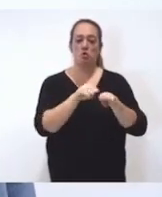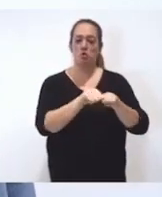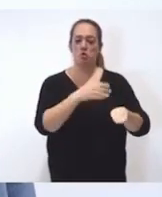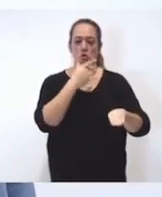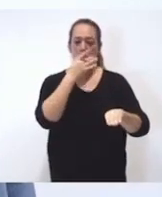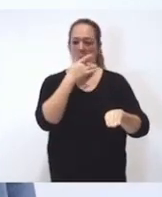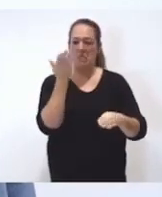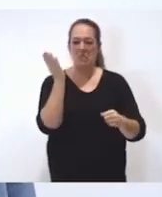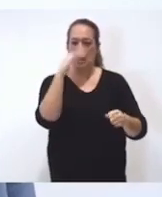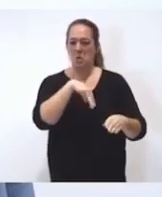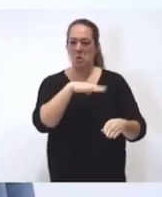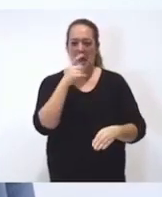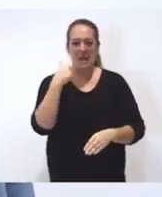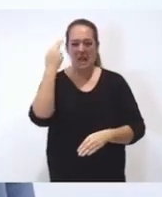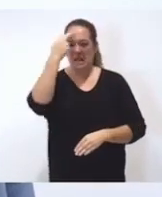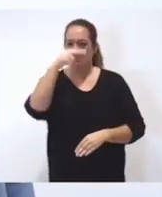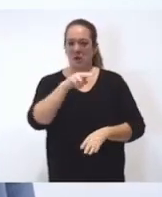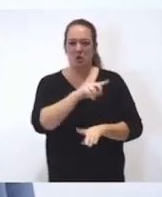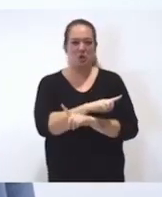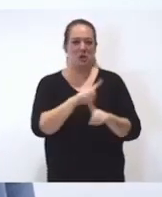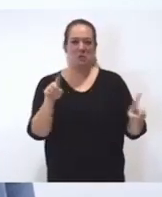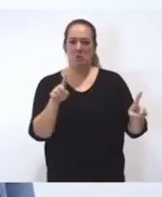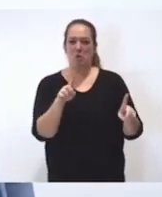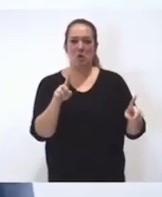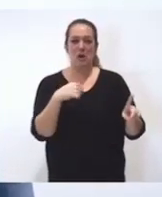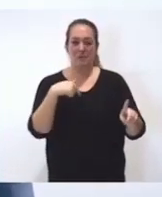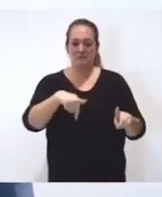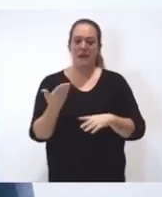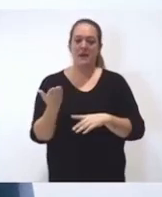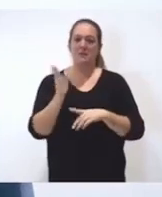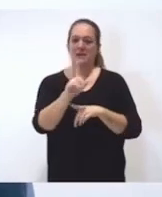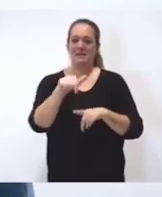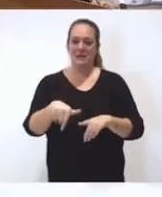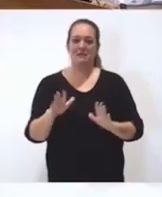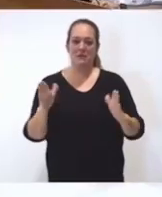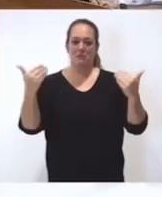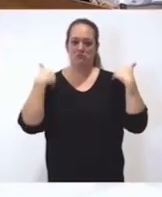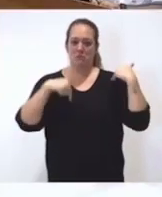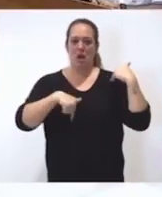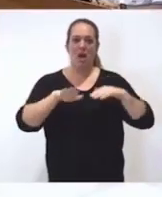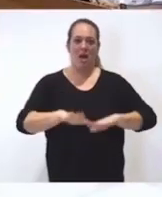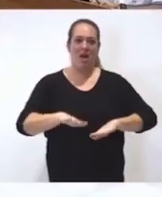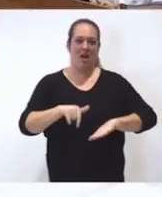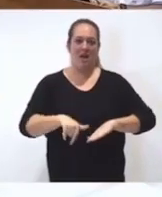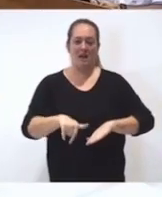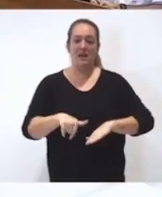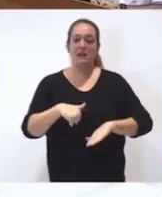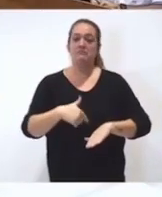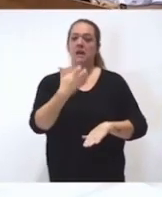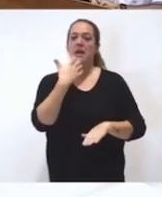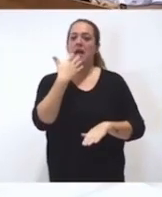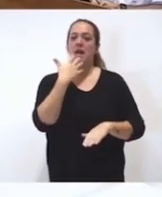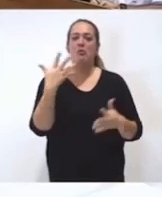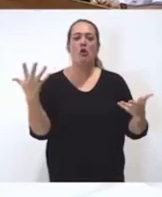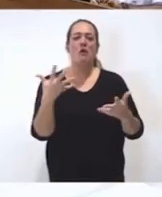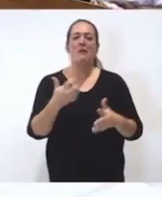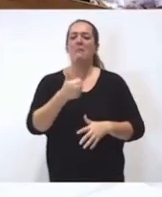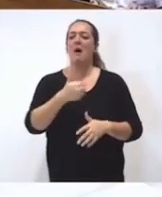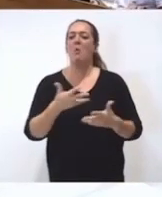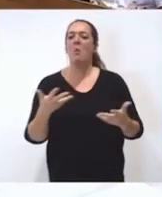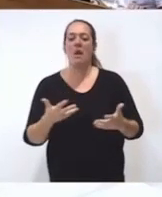vergüenza, sin el más mínimo respeto por lo que representa sentarse en estos sillones. Y uno de esos ejemplos, uno de los más graves, fue la